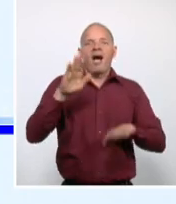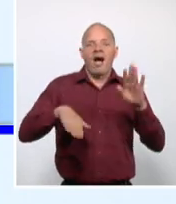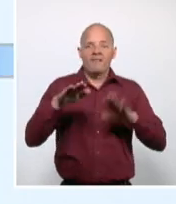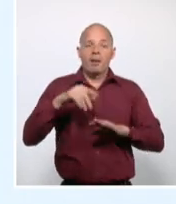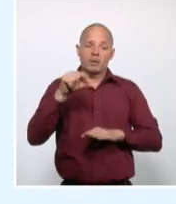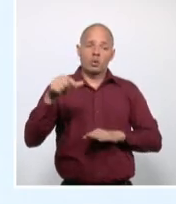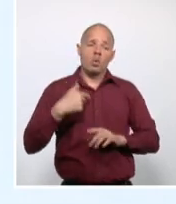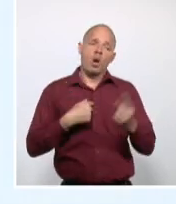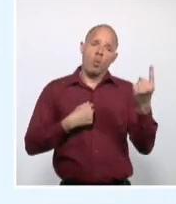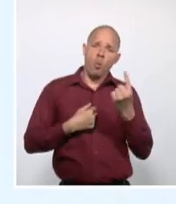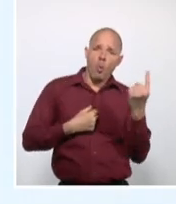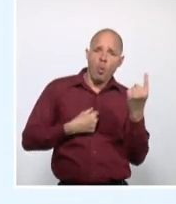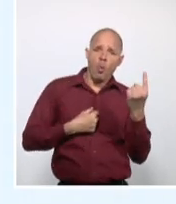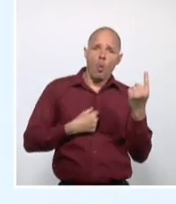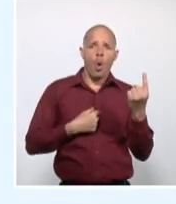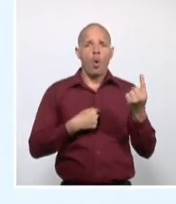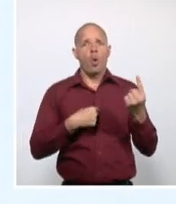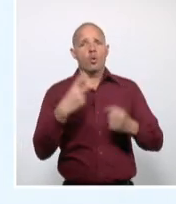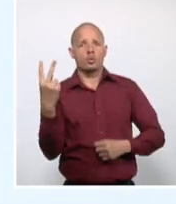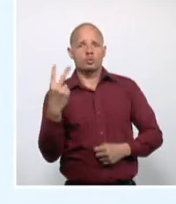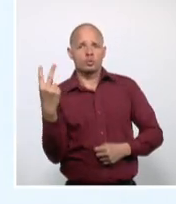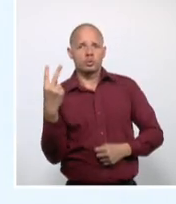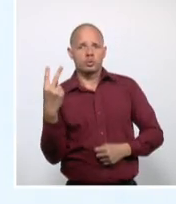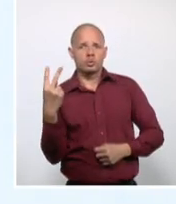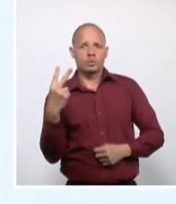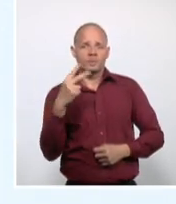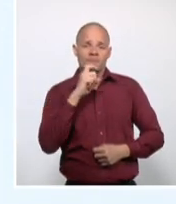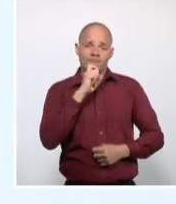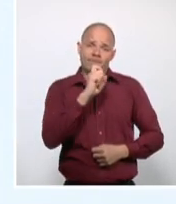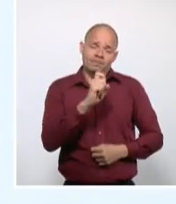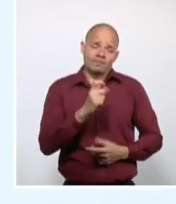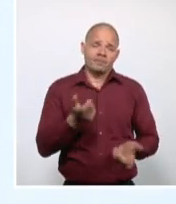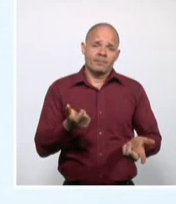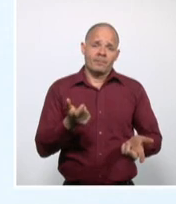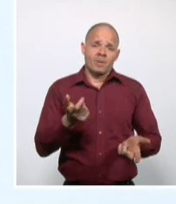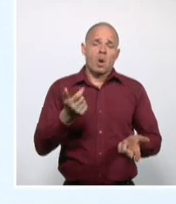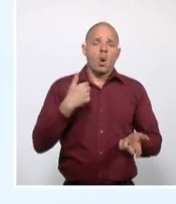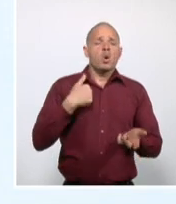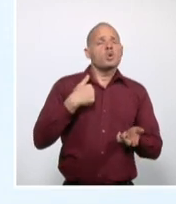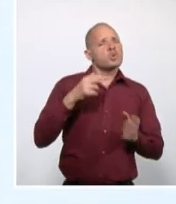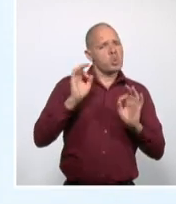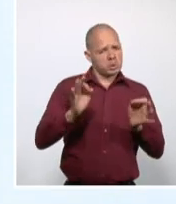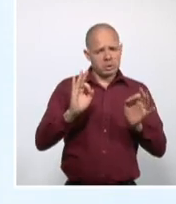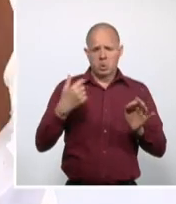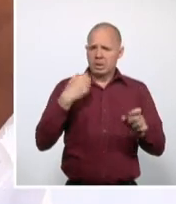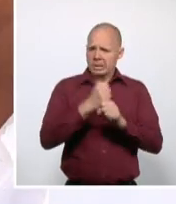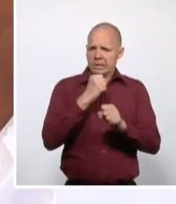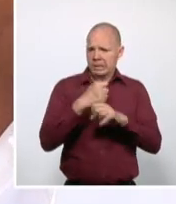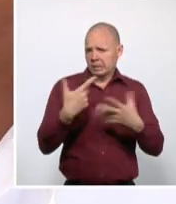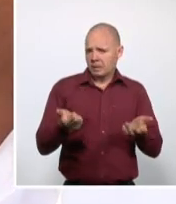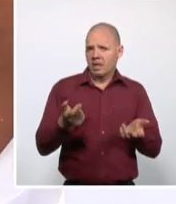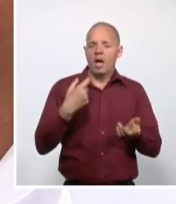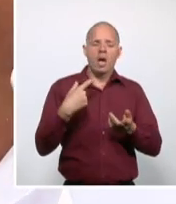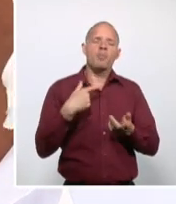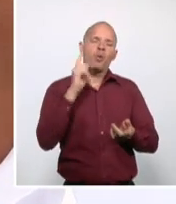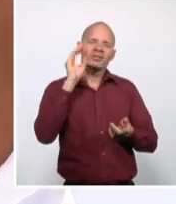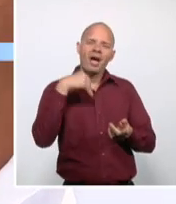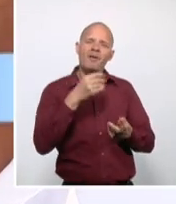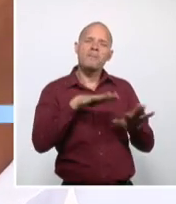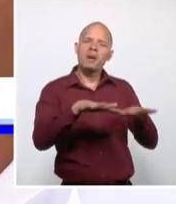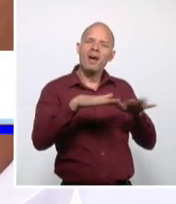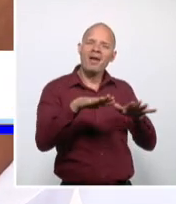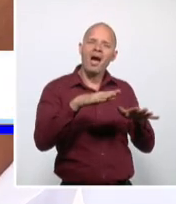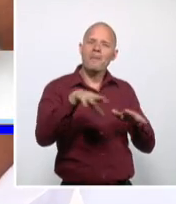trabajo en gastronomía, específicamente en el centro de elaboración de la merienda escolar. Se encuentra detenido por el virus. Ahora, como soy